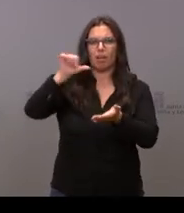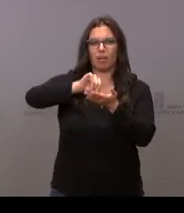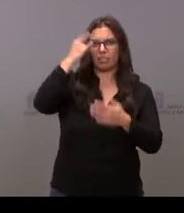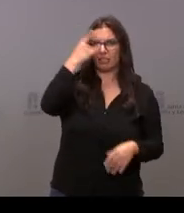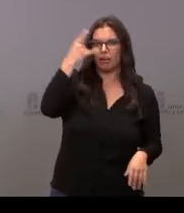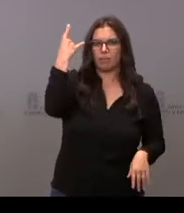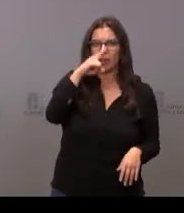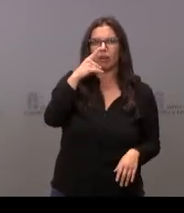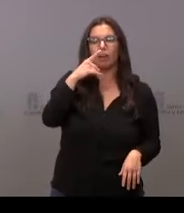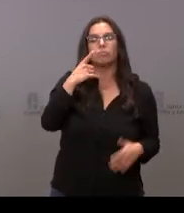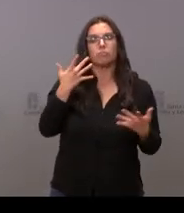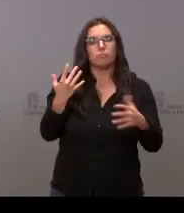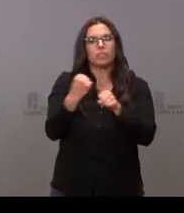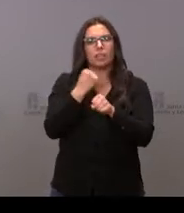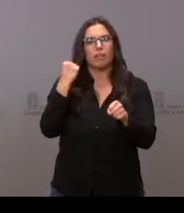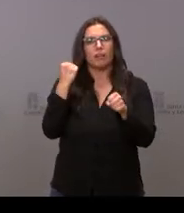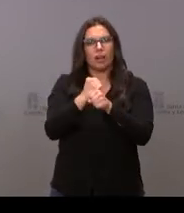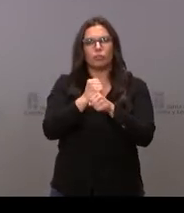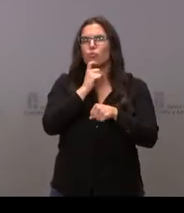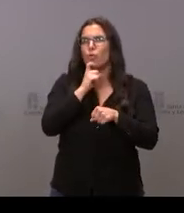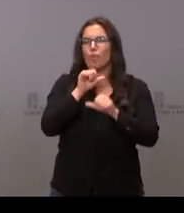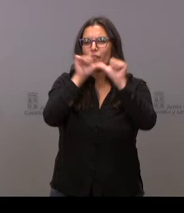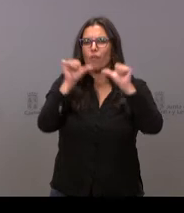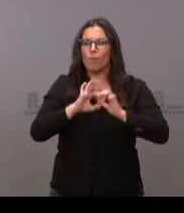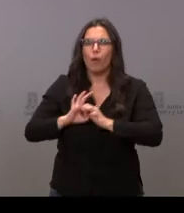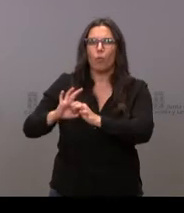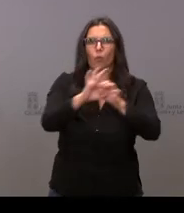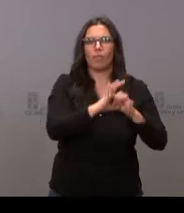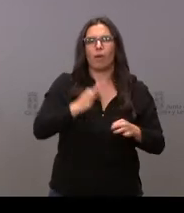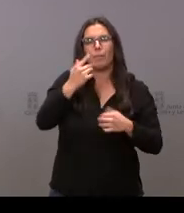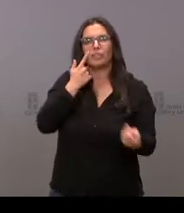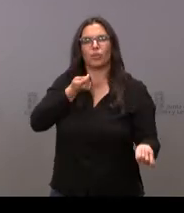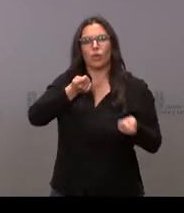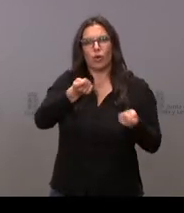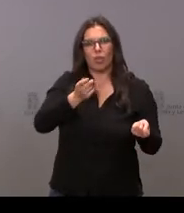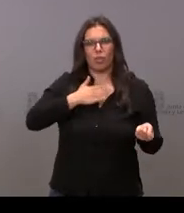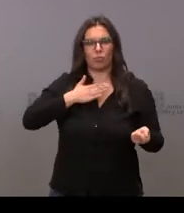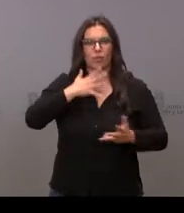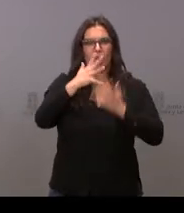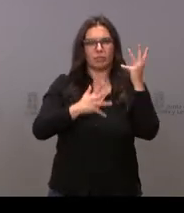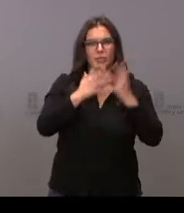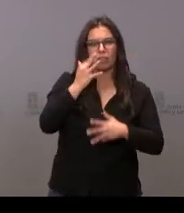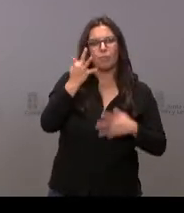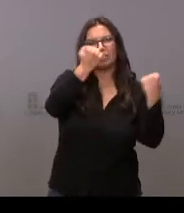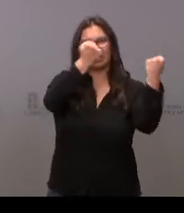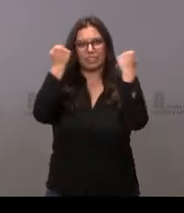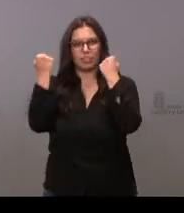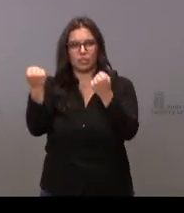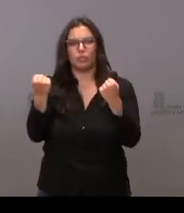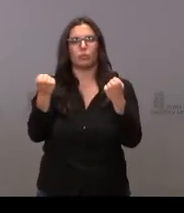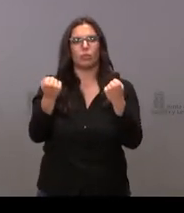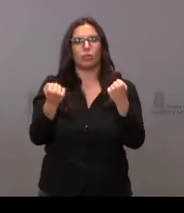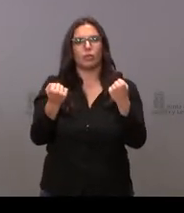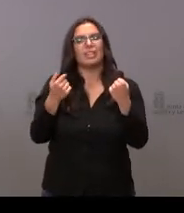y trabajando desde la unidad y la coordinación entre las administraciones e instituciones y también con el sector